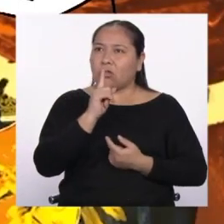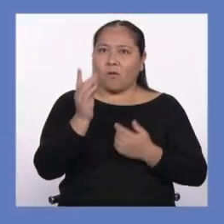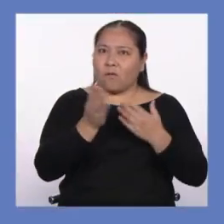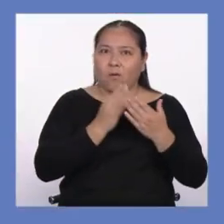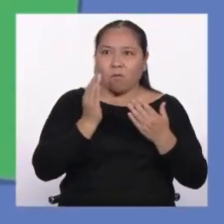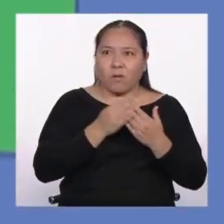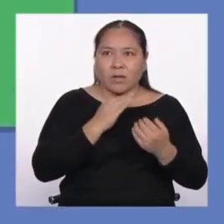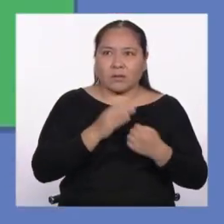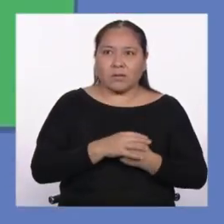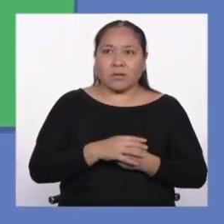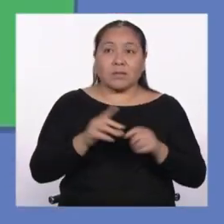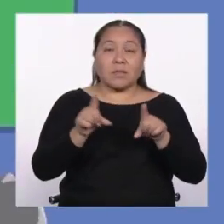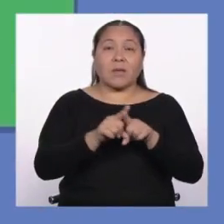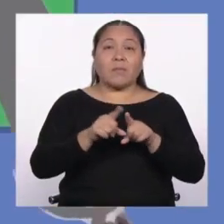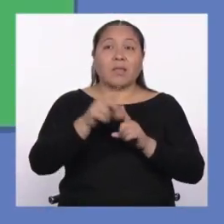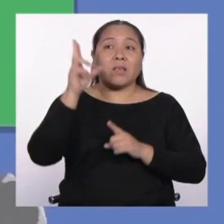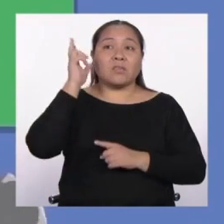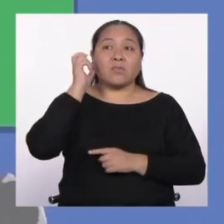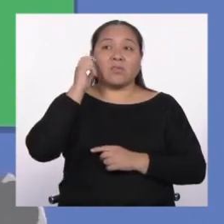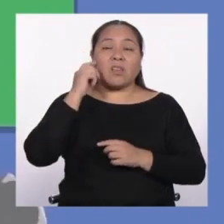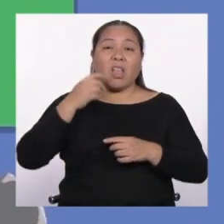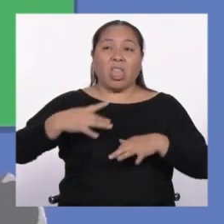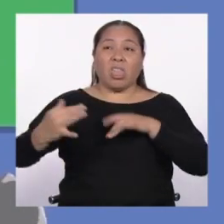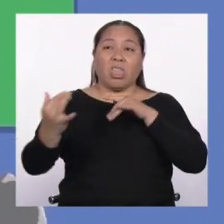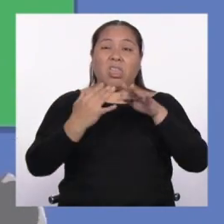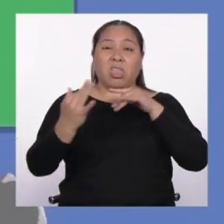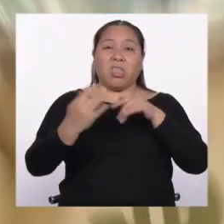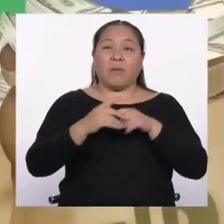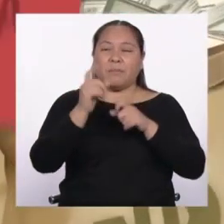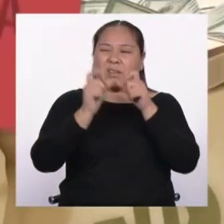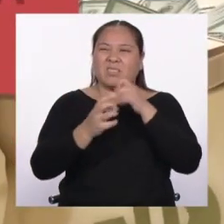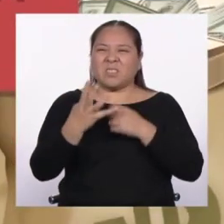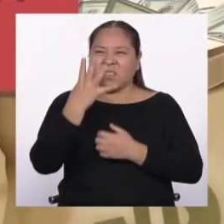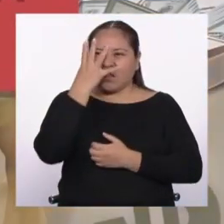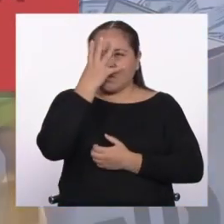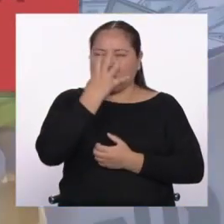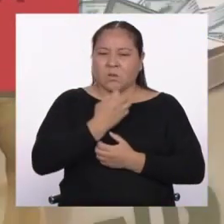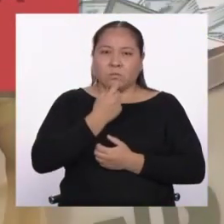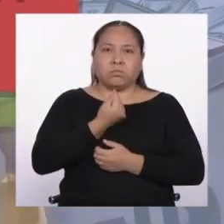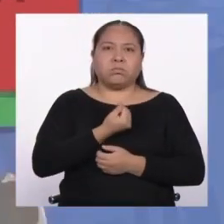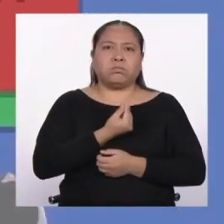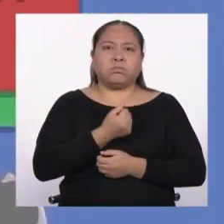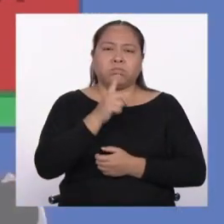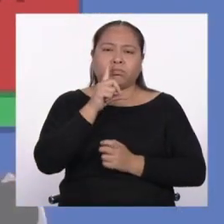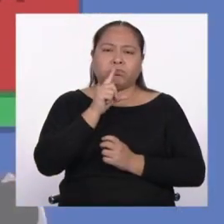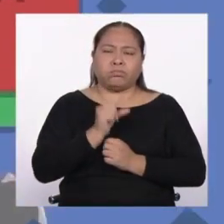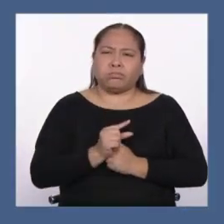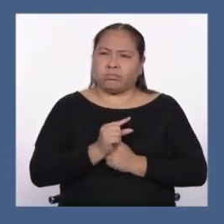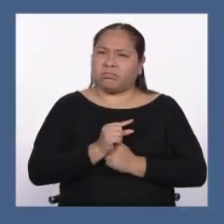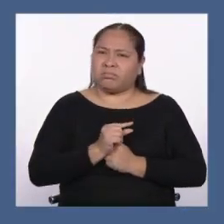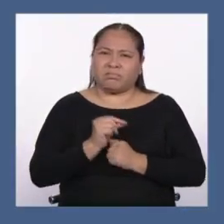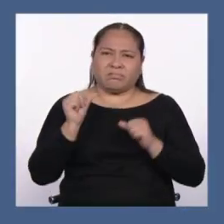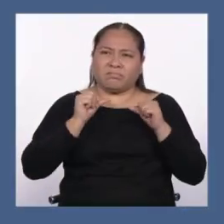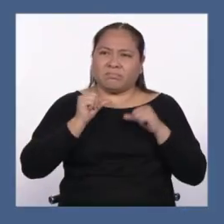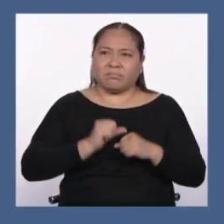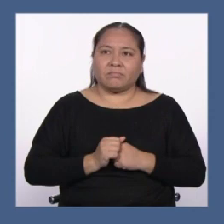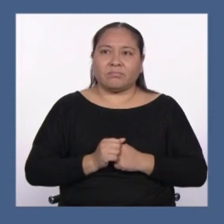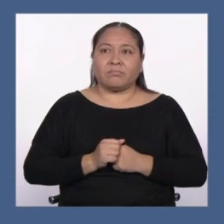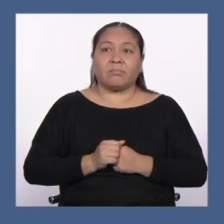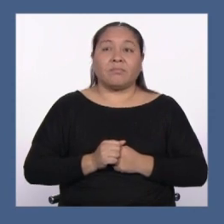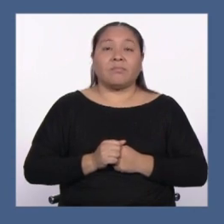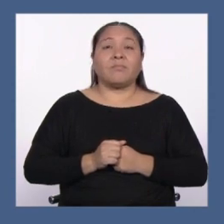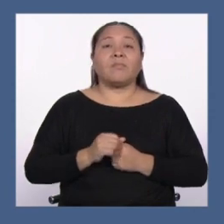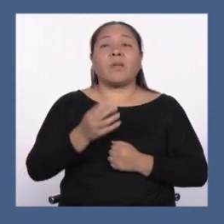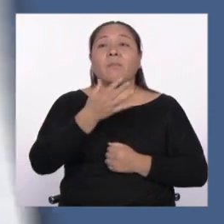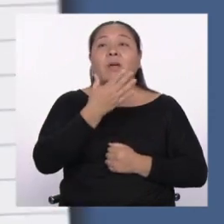fácil, porque también escucharás sobre guerras y gente muy molesta porque su situación económica era malísima. Mejor definamos al